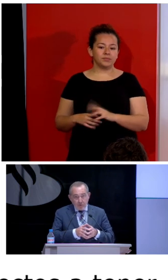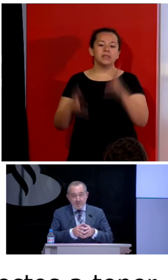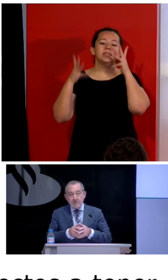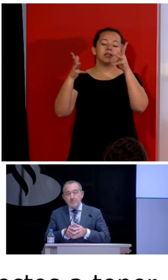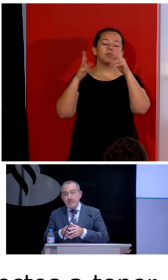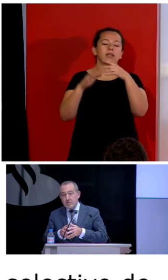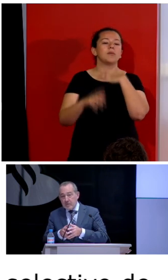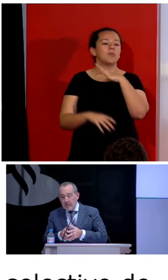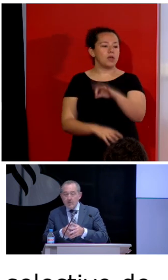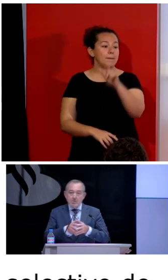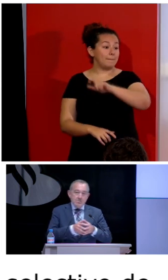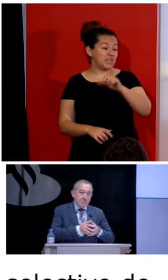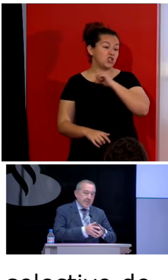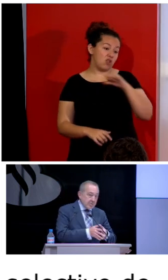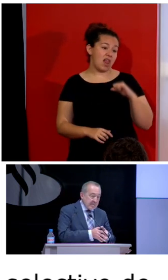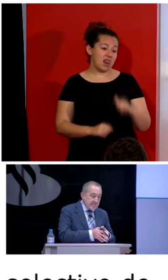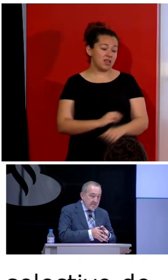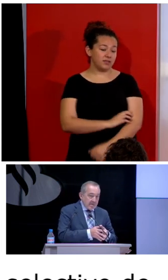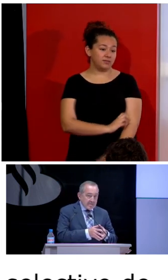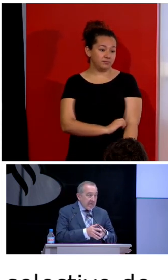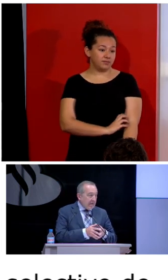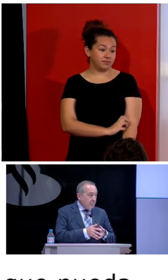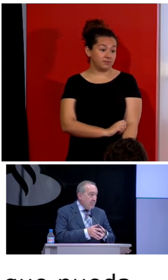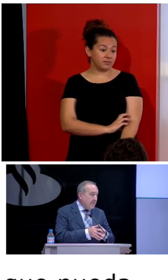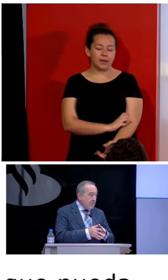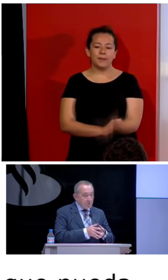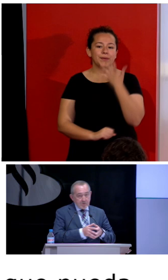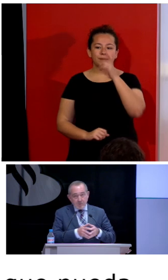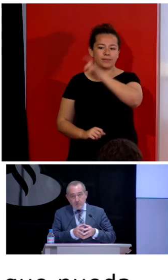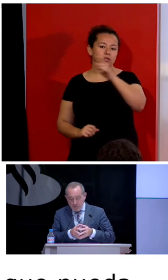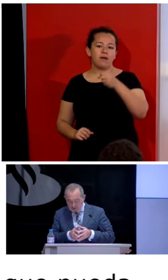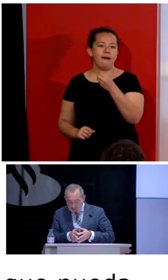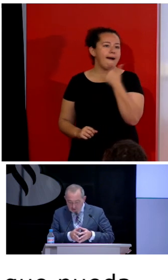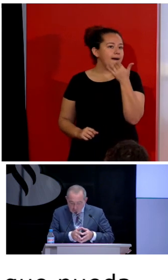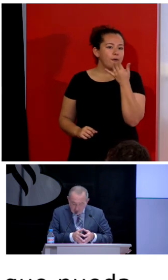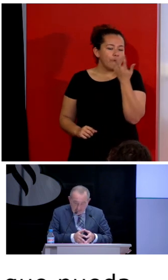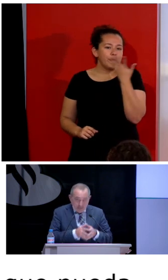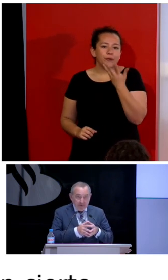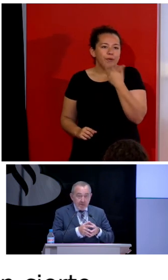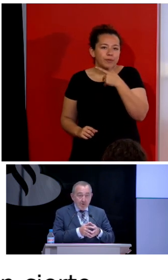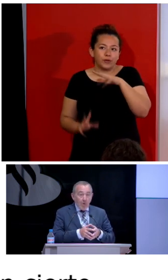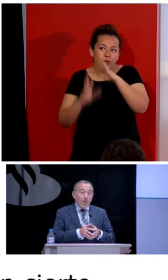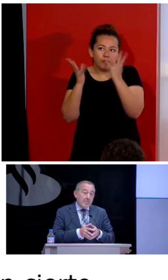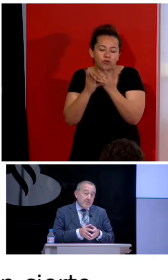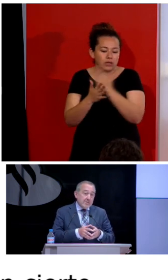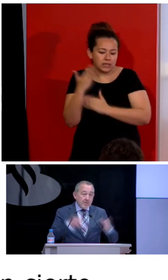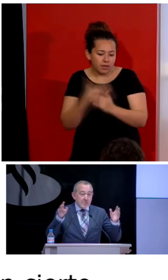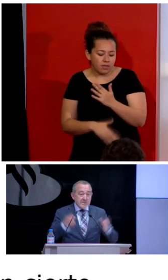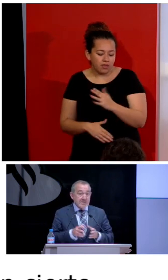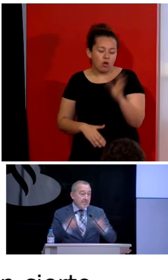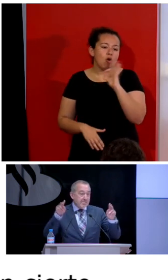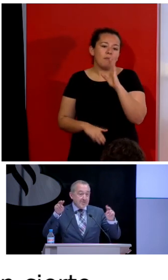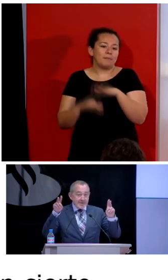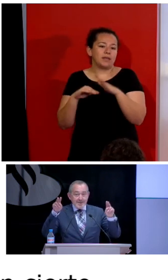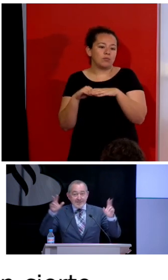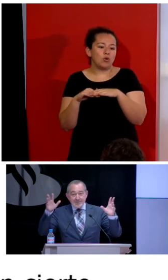que pueda ser personal, personas que tengan un cierto conocimiento del mundo de la discapacidad o al menos, entre comillas,